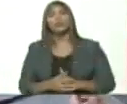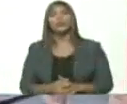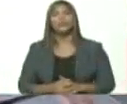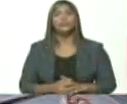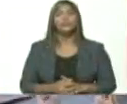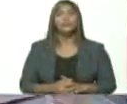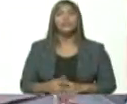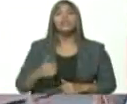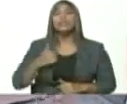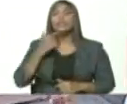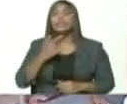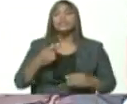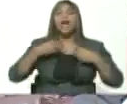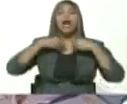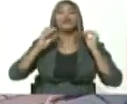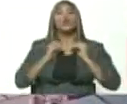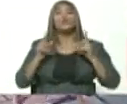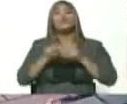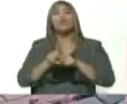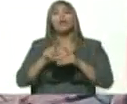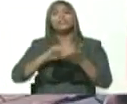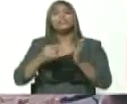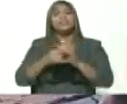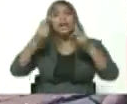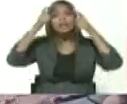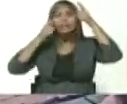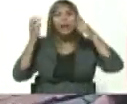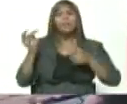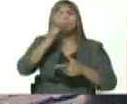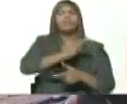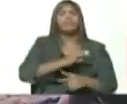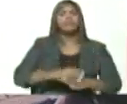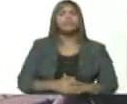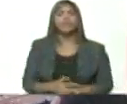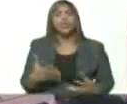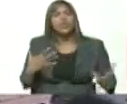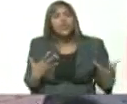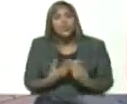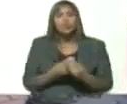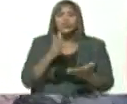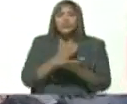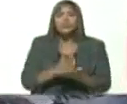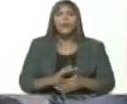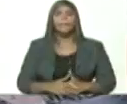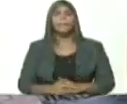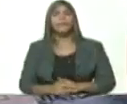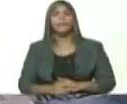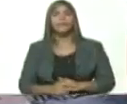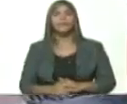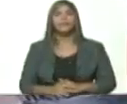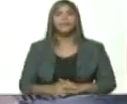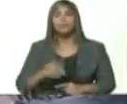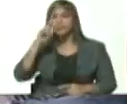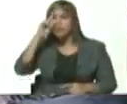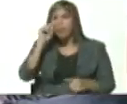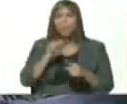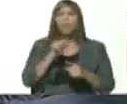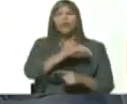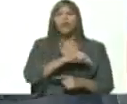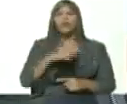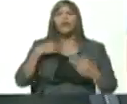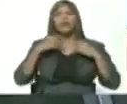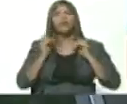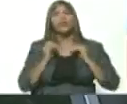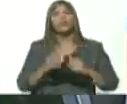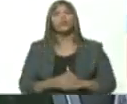decir Aristóbulo es decir Hugo Chávez. Por él, con él y por él y para él. Vamos a esa